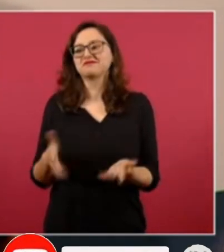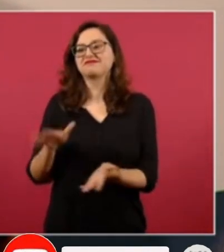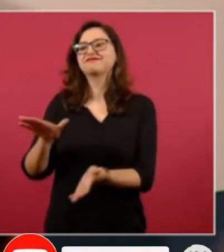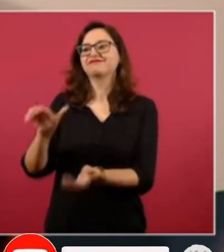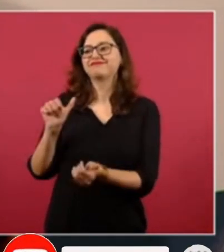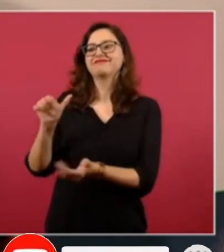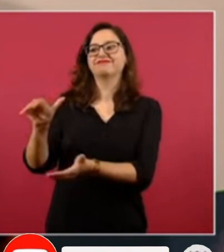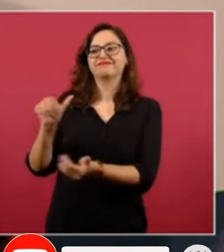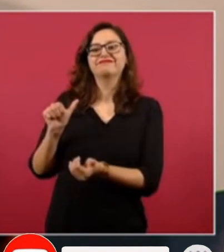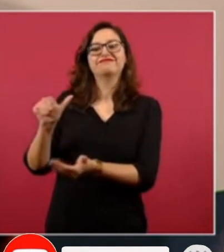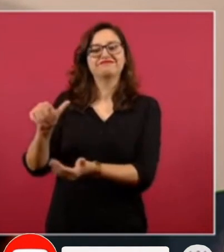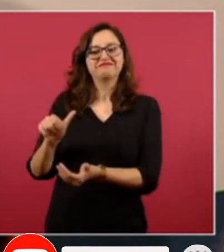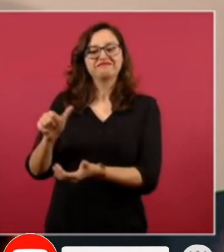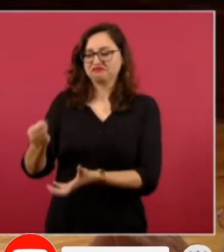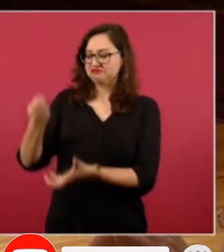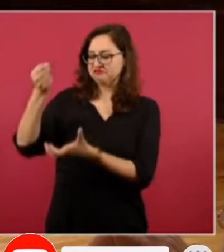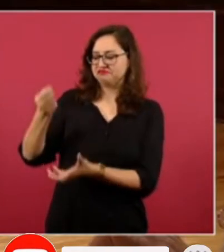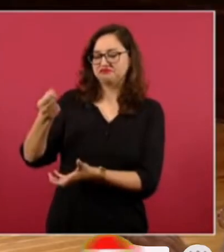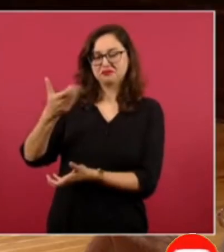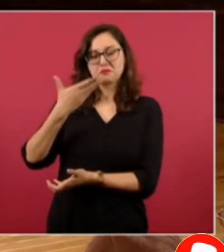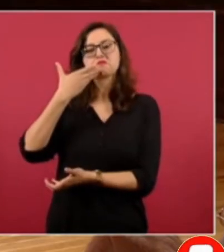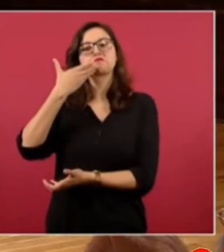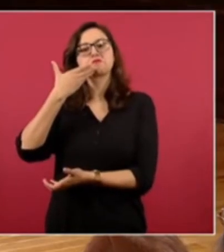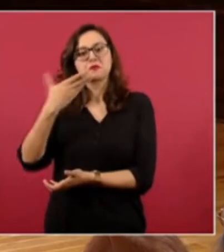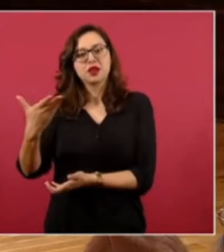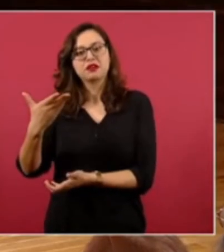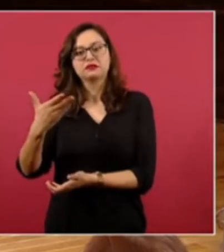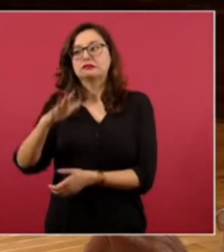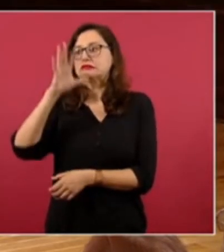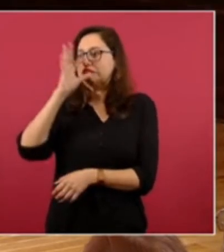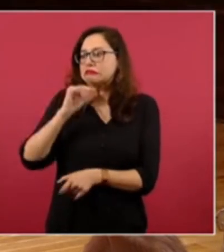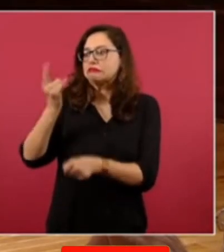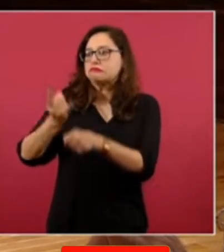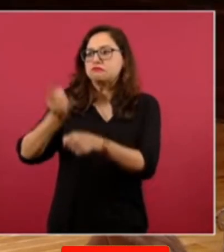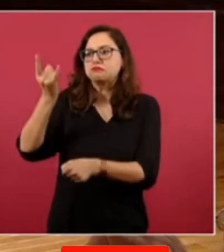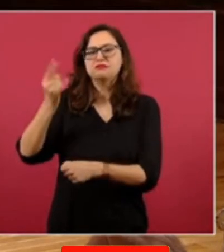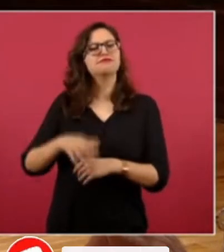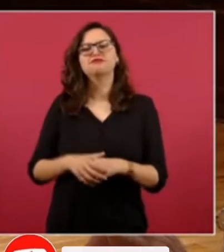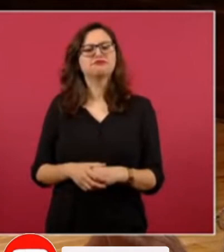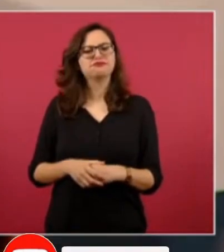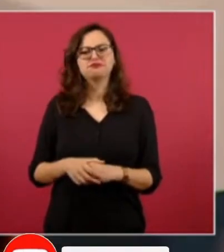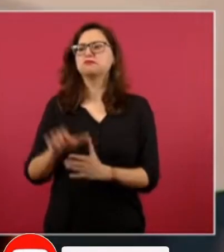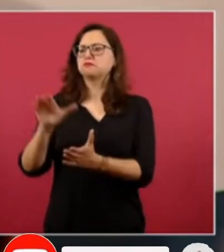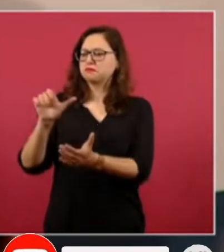recaudación, no ha habido déficit, se